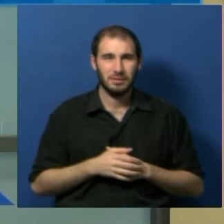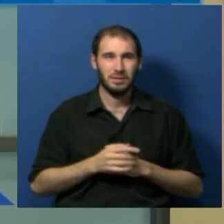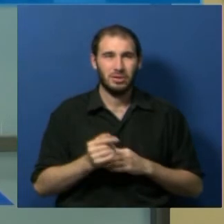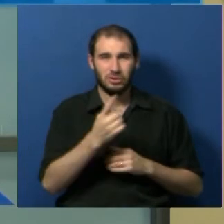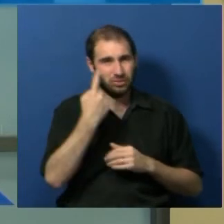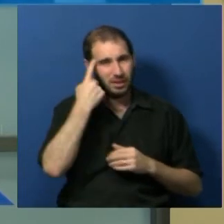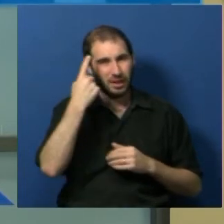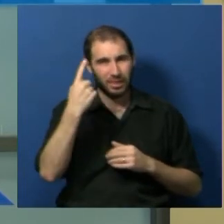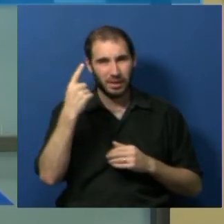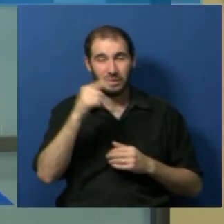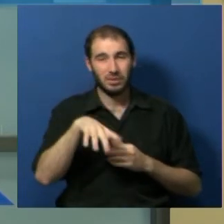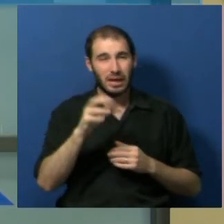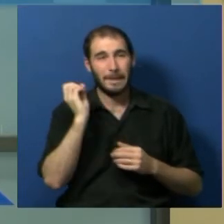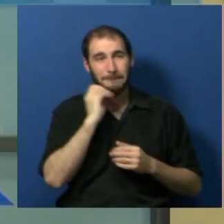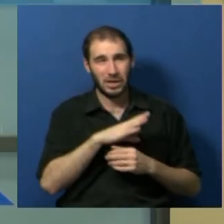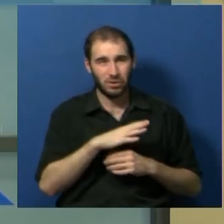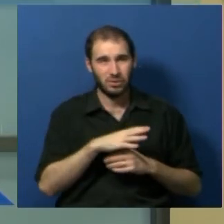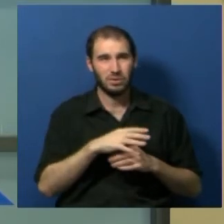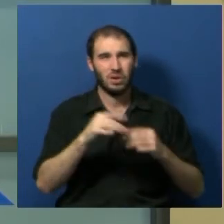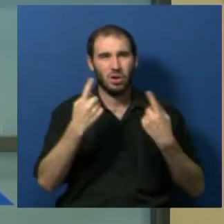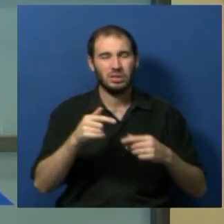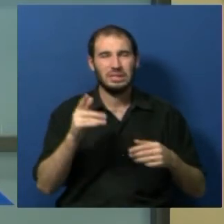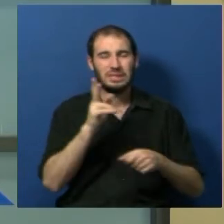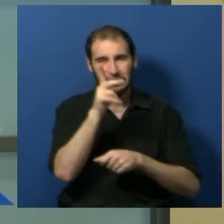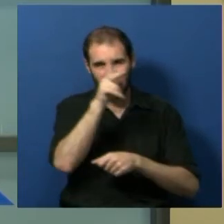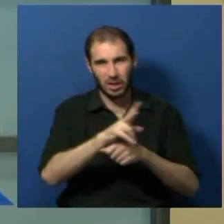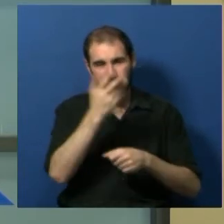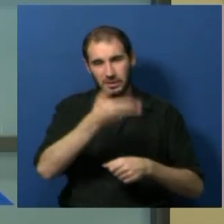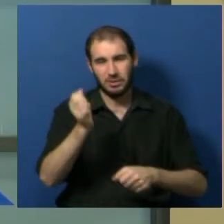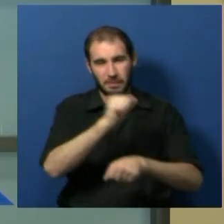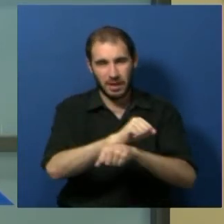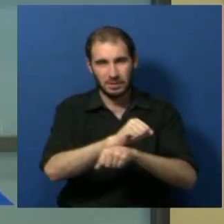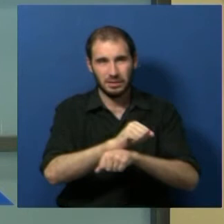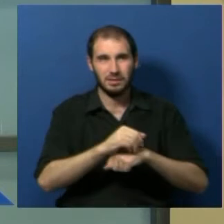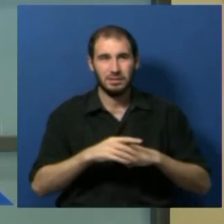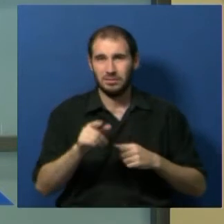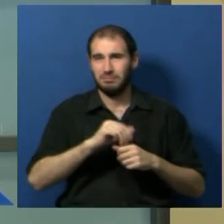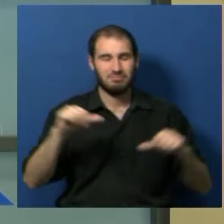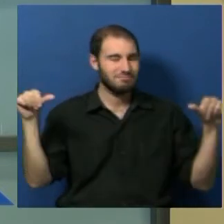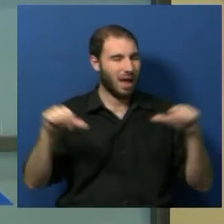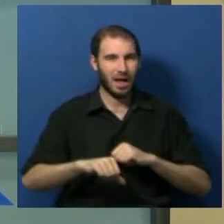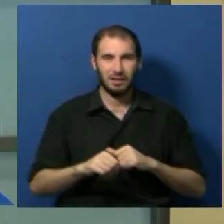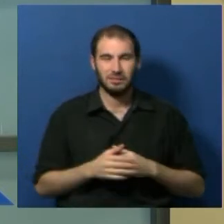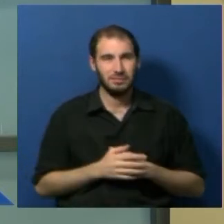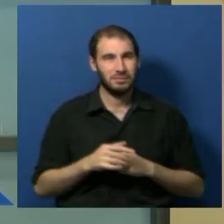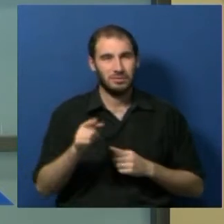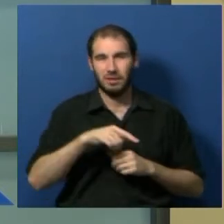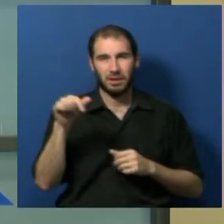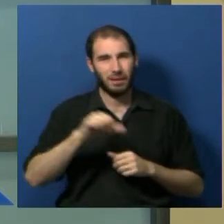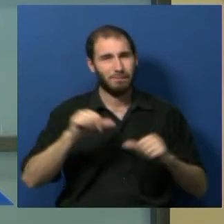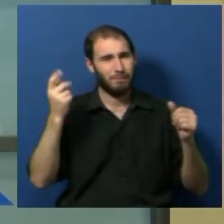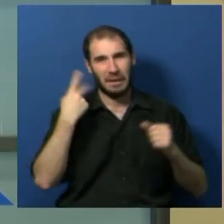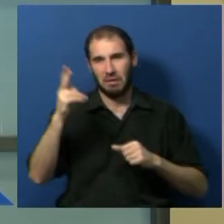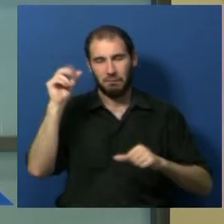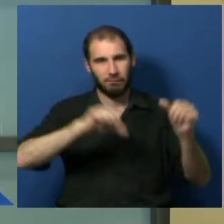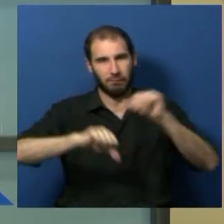creemos nosotros que vamos a mejorar la situación de la seguridad encerrando gente, estamos en el horno y vamos a seguir cada vez